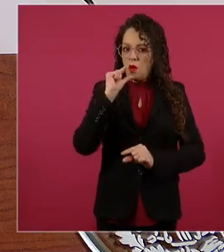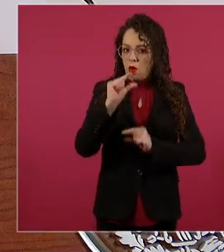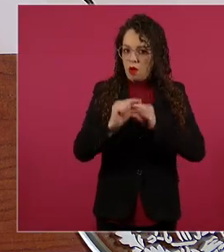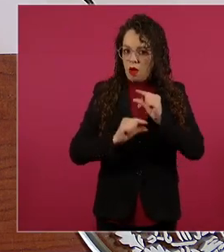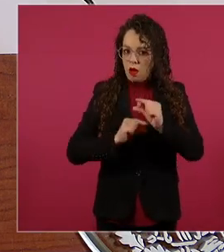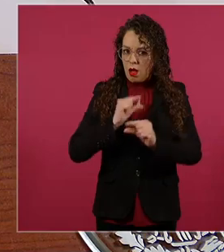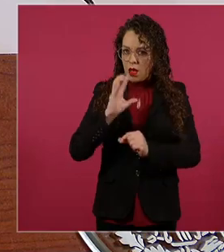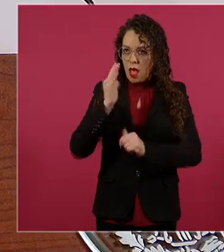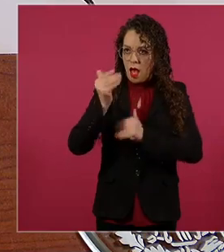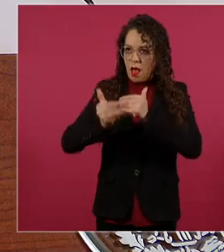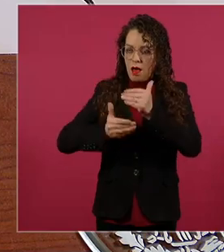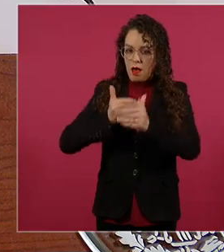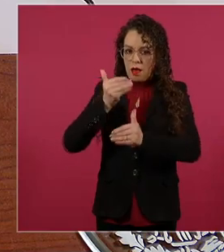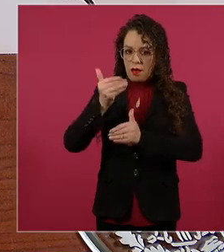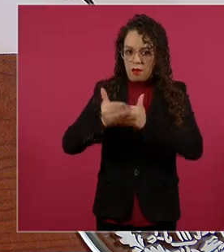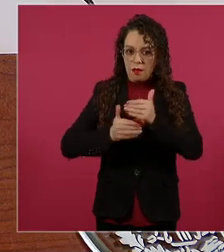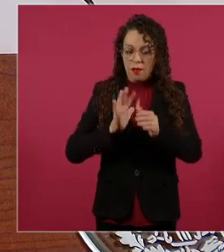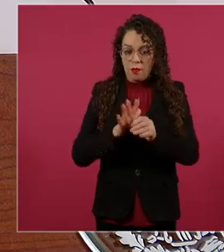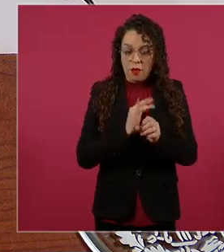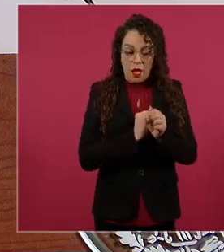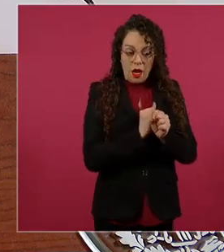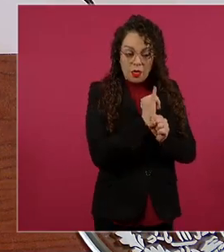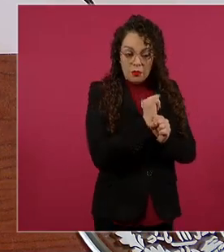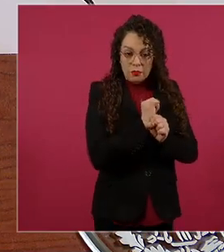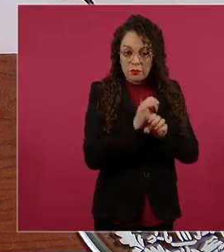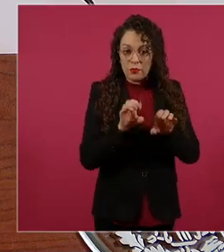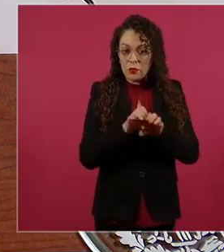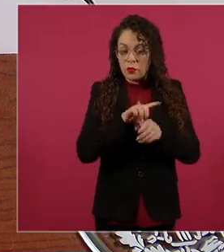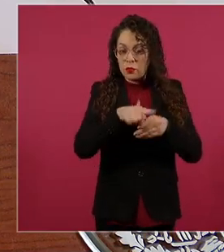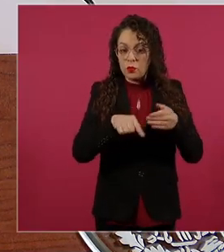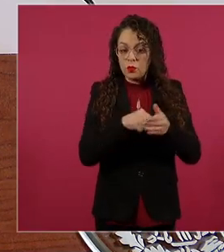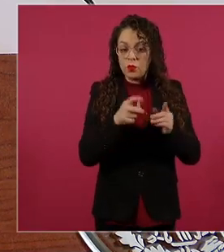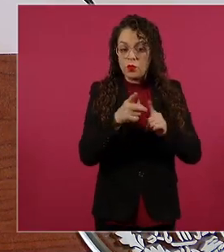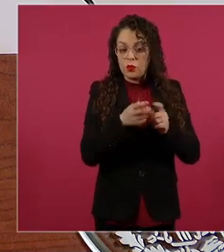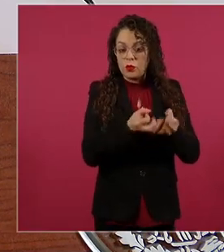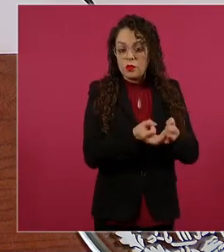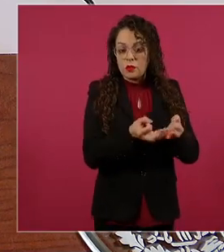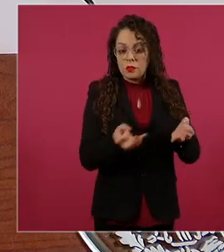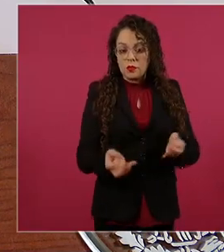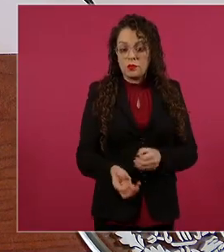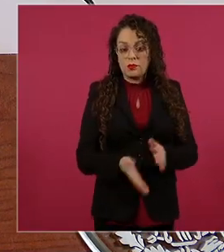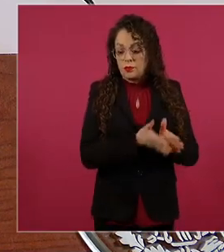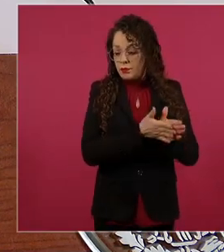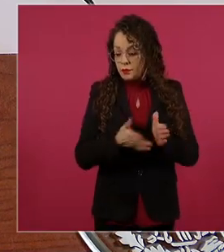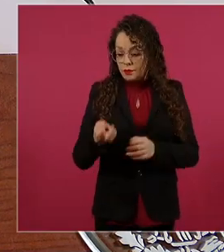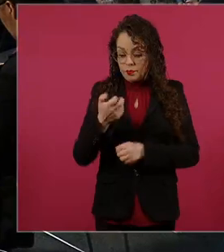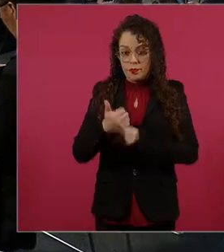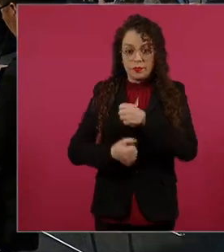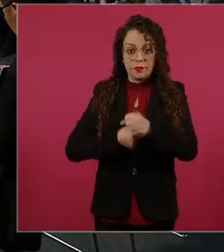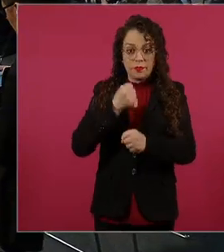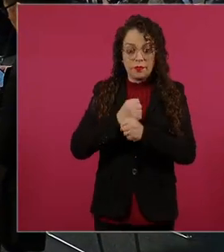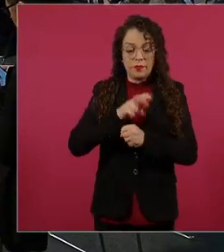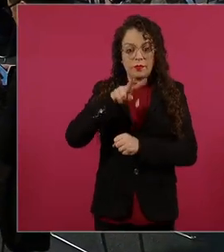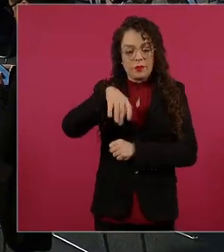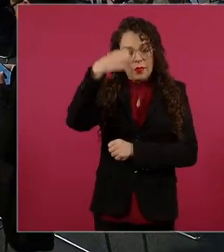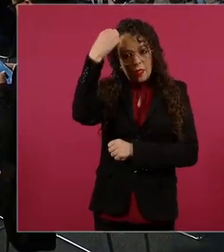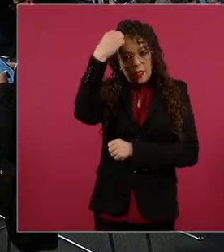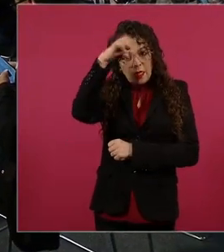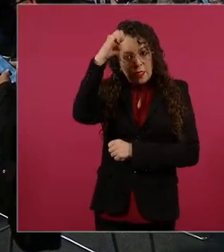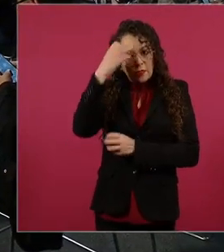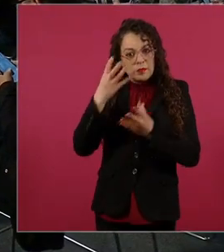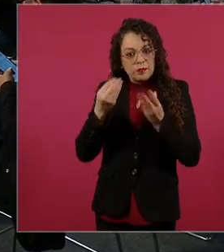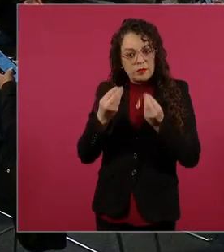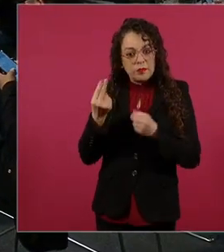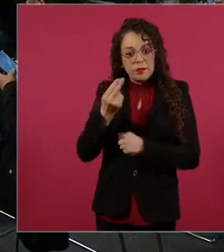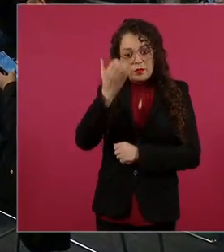en la experiencia que tuvimos durante estos seis años, la verdad es que fue enorme. conocer el territorio,